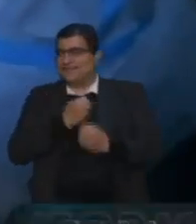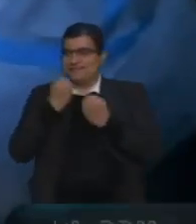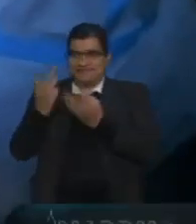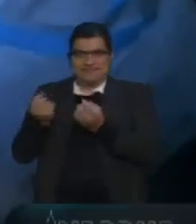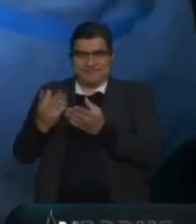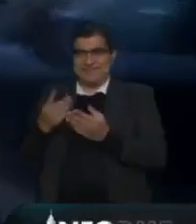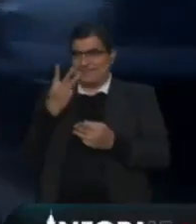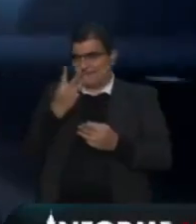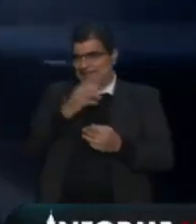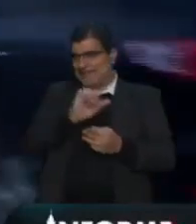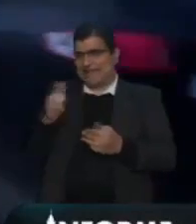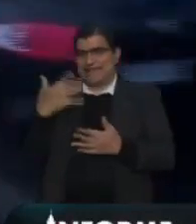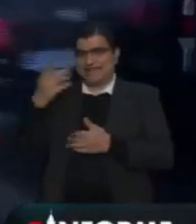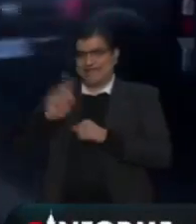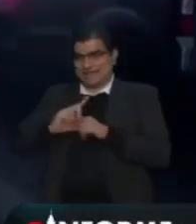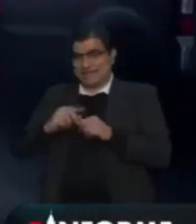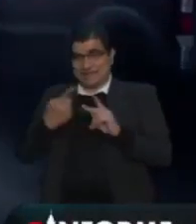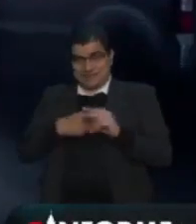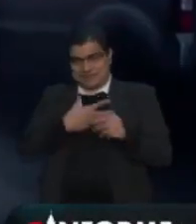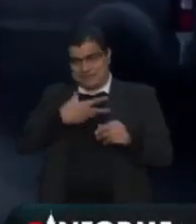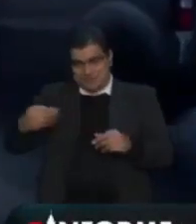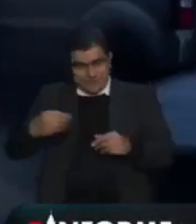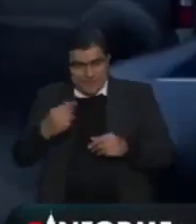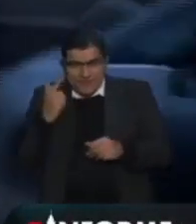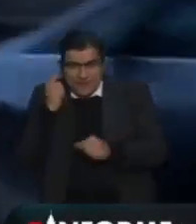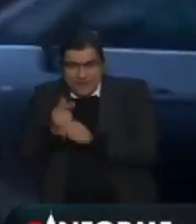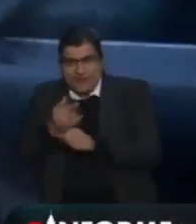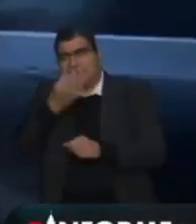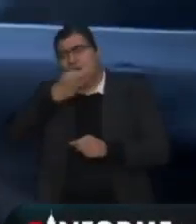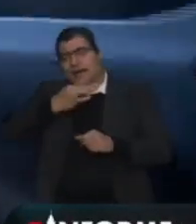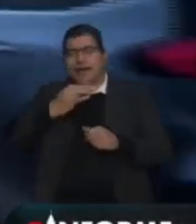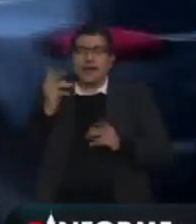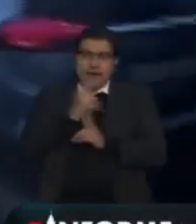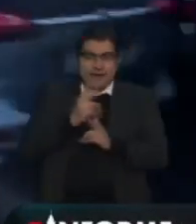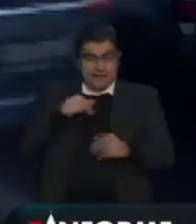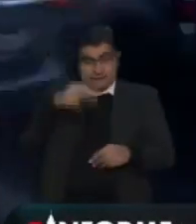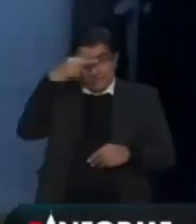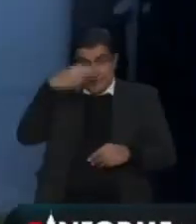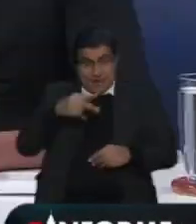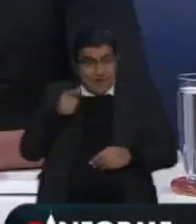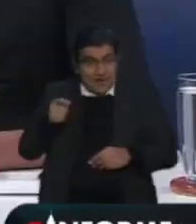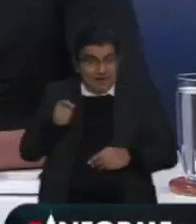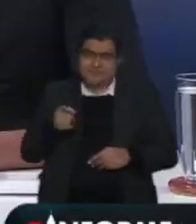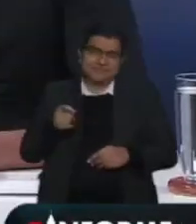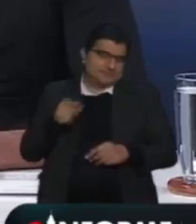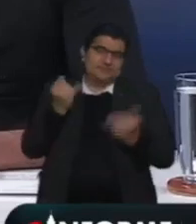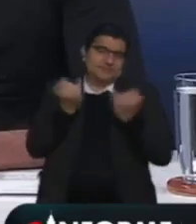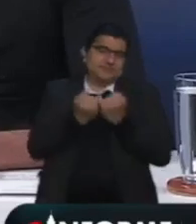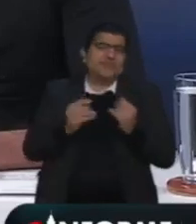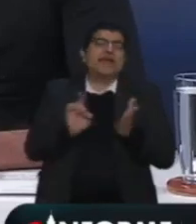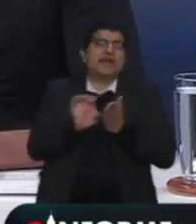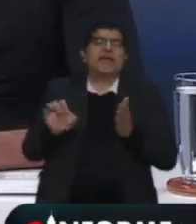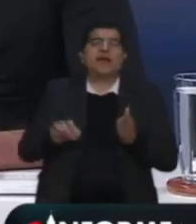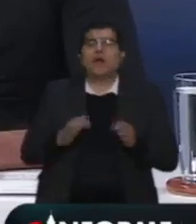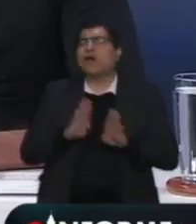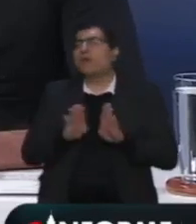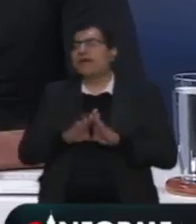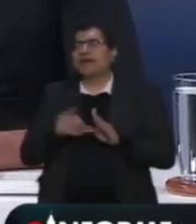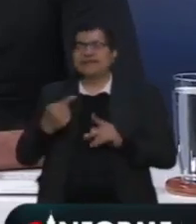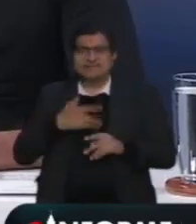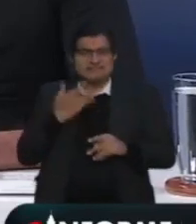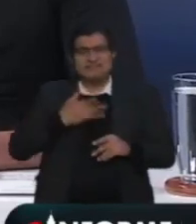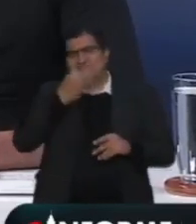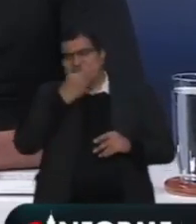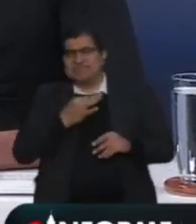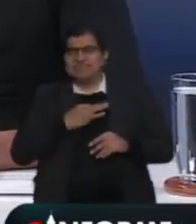desafortunadamente entre 3 y 5 días de que inician los síntomas. Y México no es la excepción de que ¿qué haces tú cuando empiezas con síntomas por COVID?